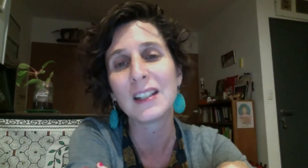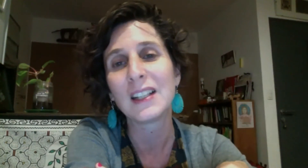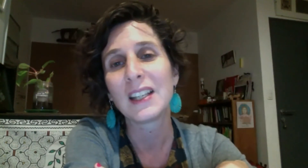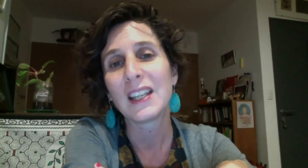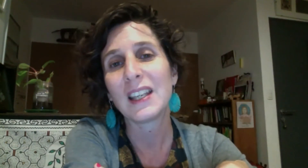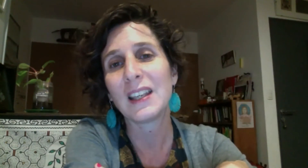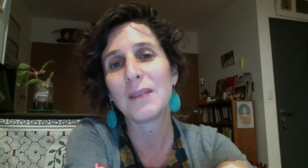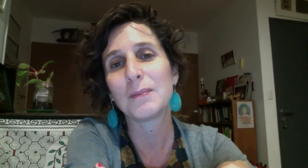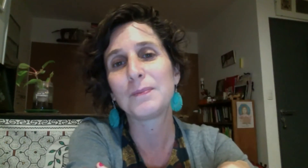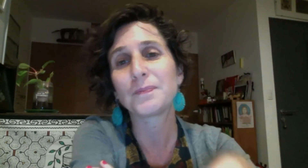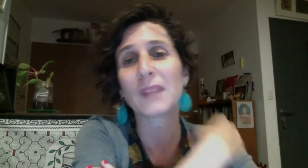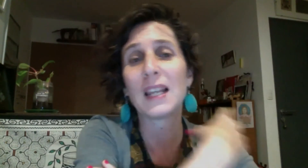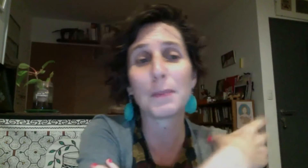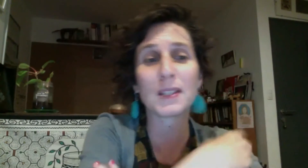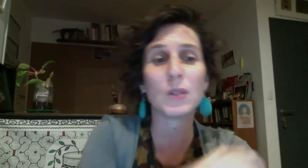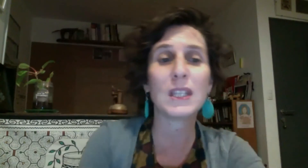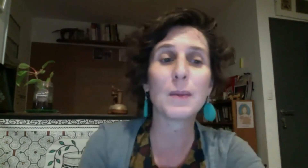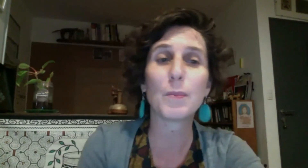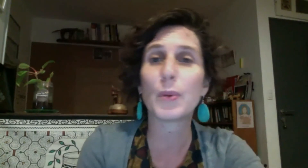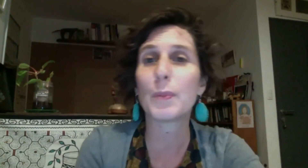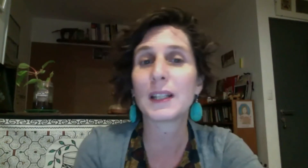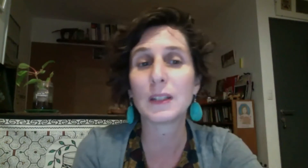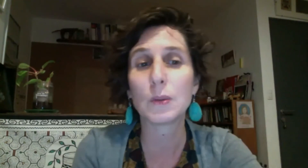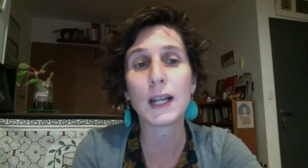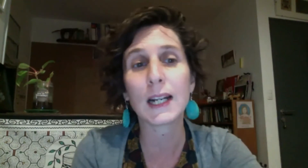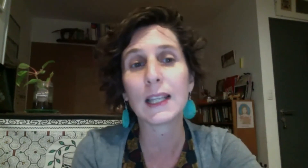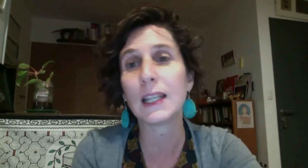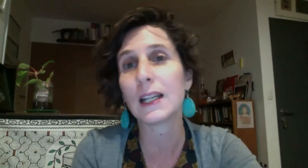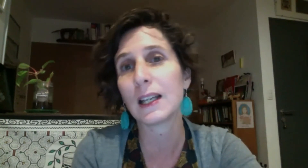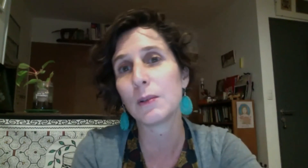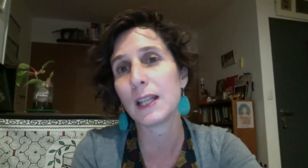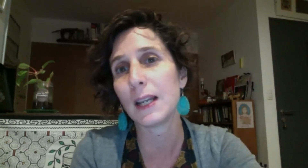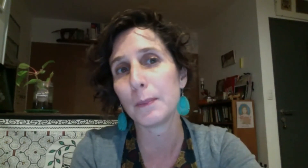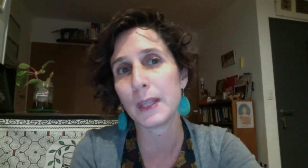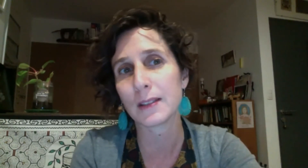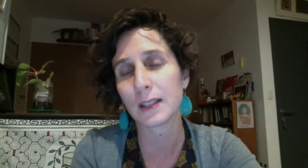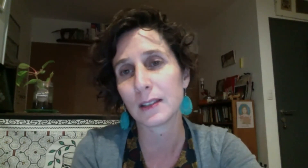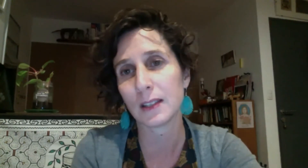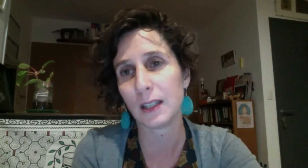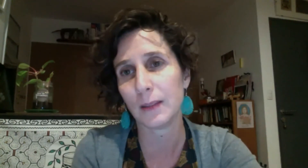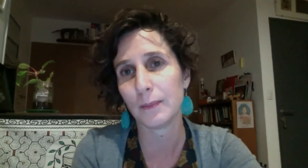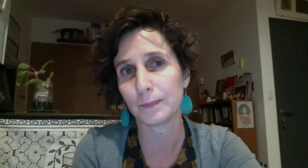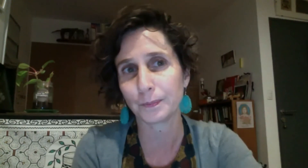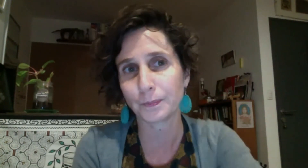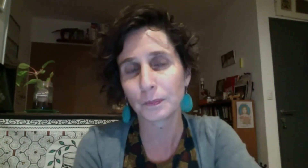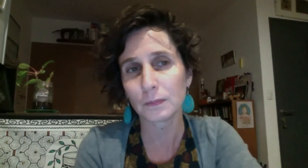programa al espacio y tiempo particular de cada una de las piezas